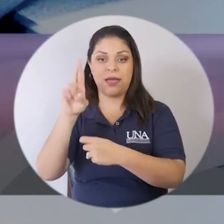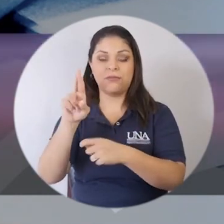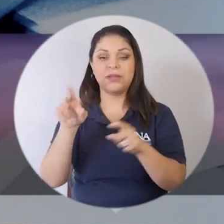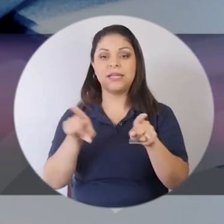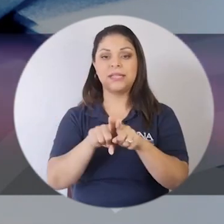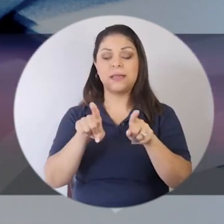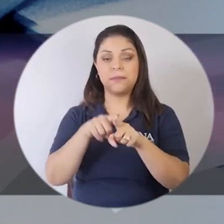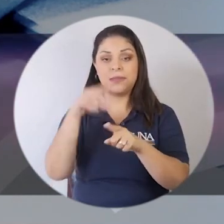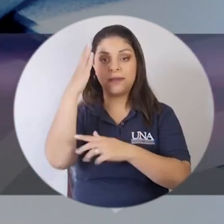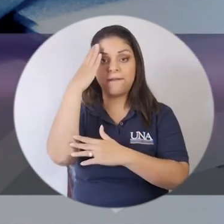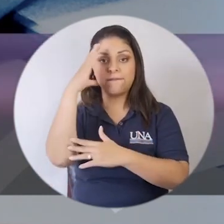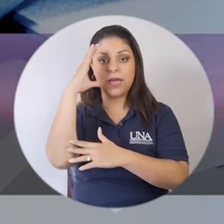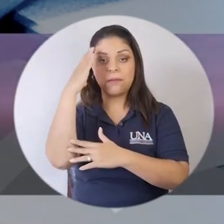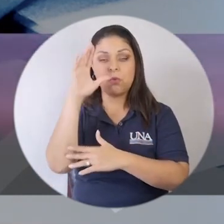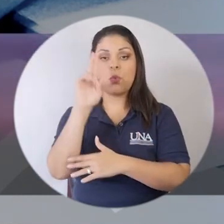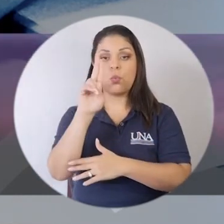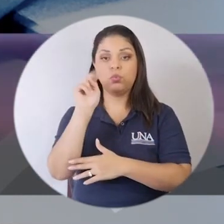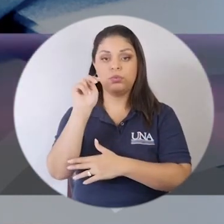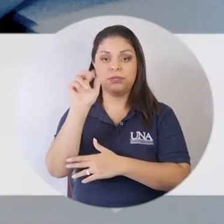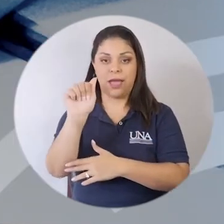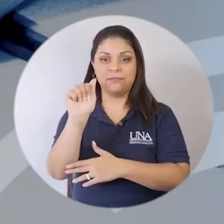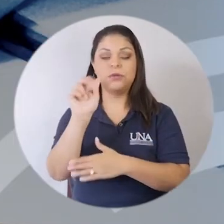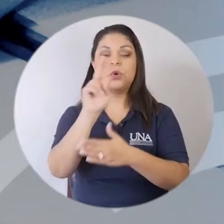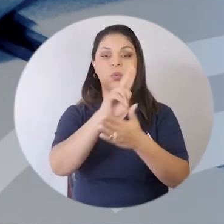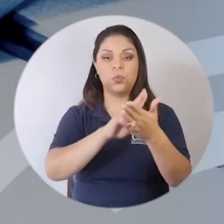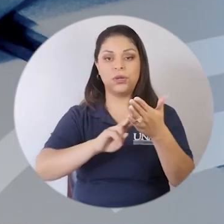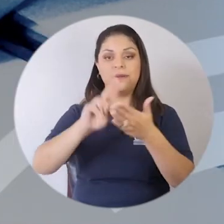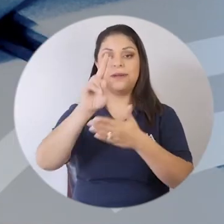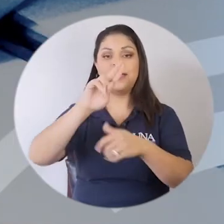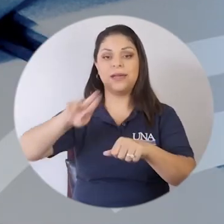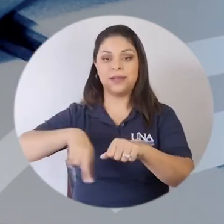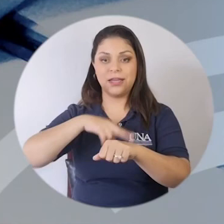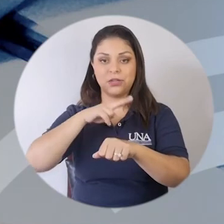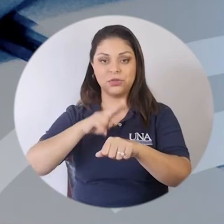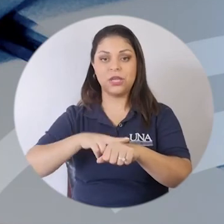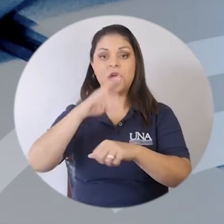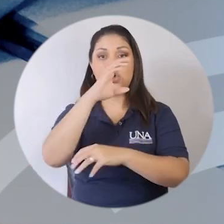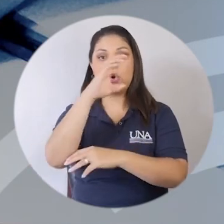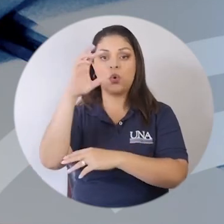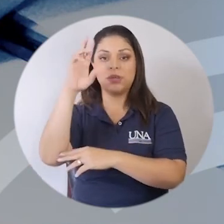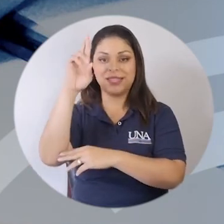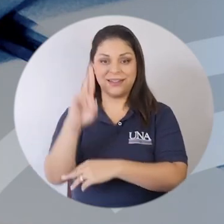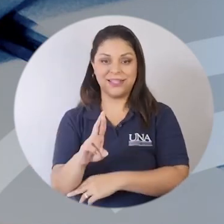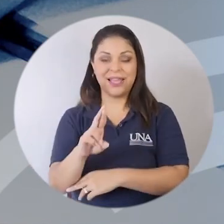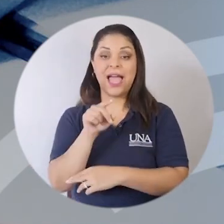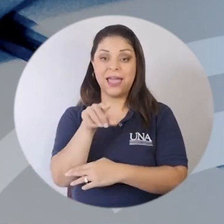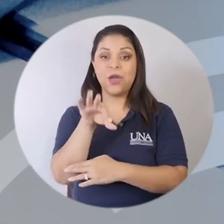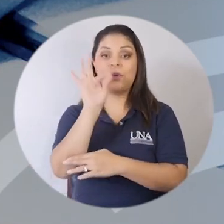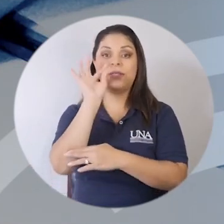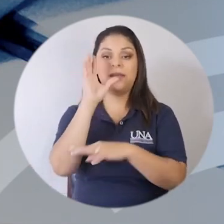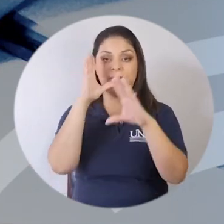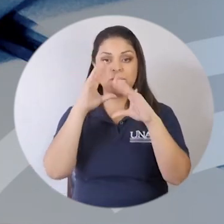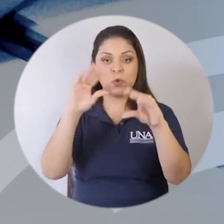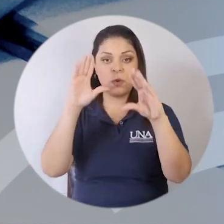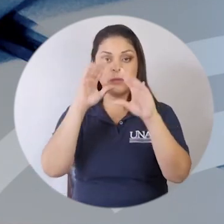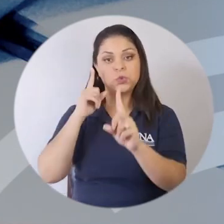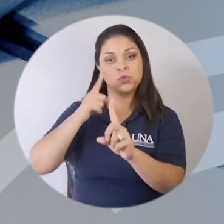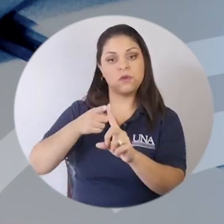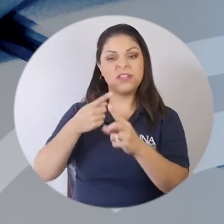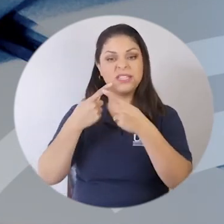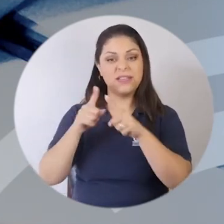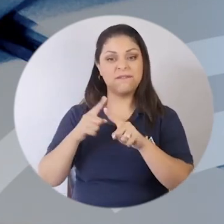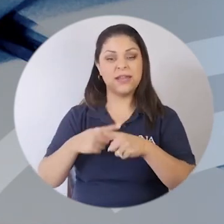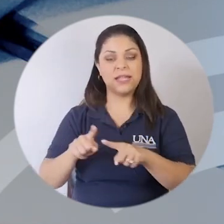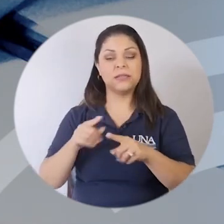www.una.ac.cr y también en el Facebook de la UNA, Universidad Nacional Costa Rica. Ahí encontrará